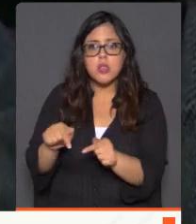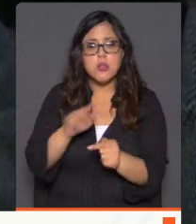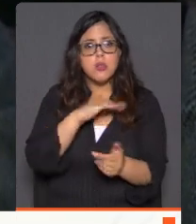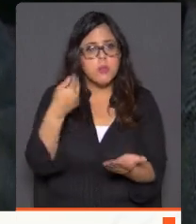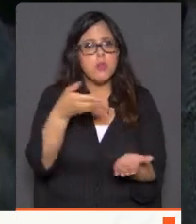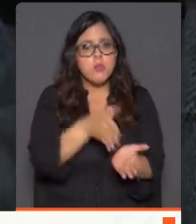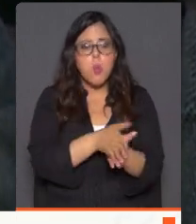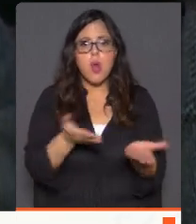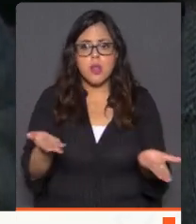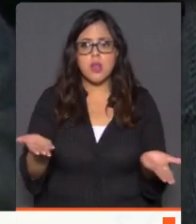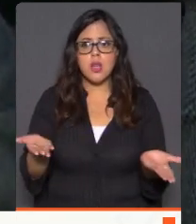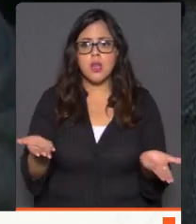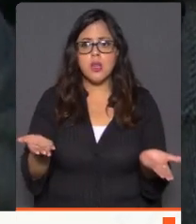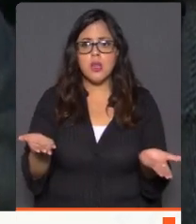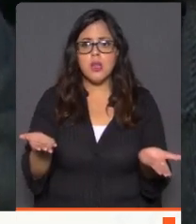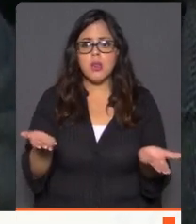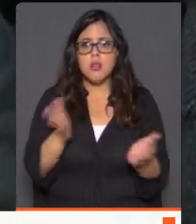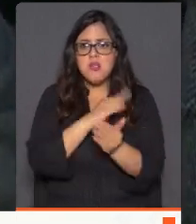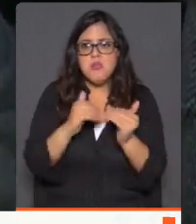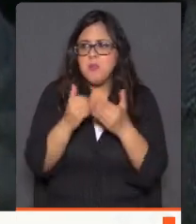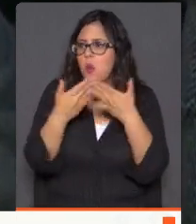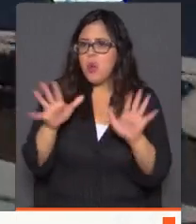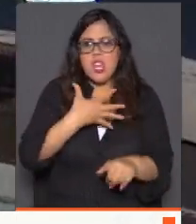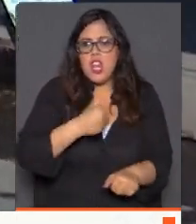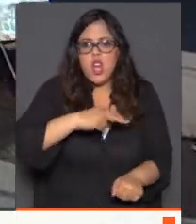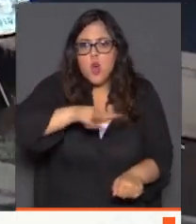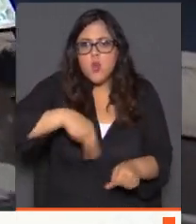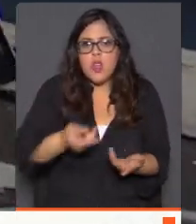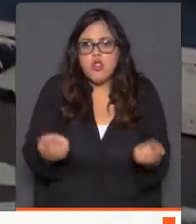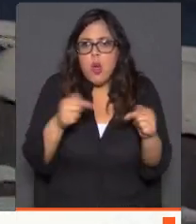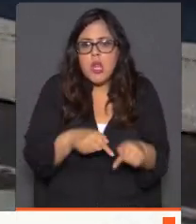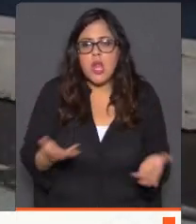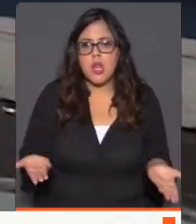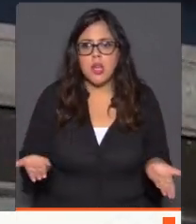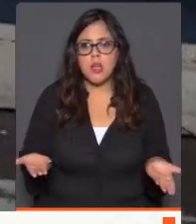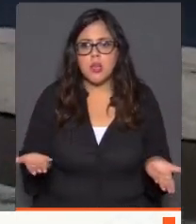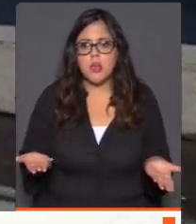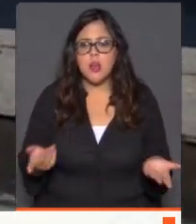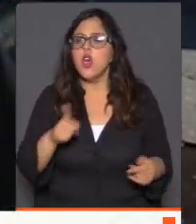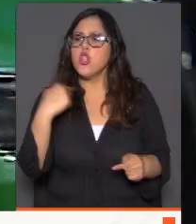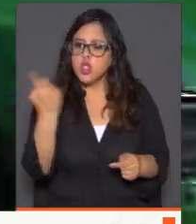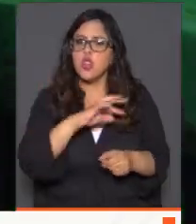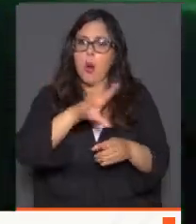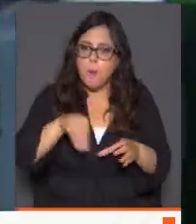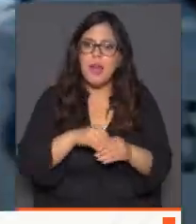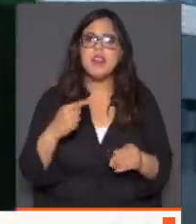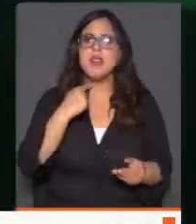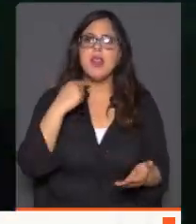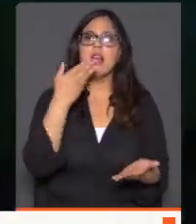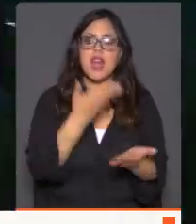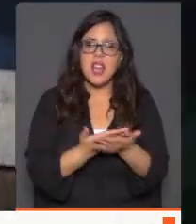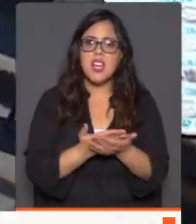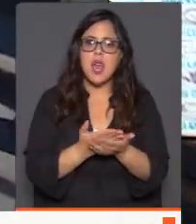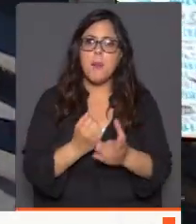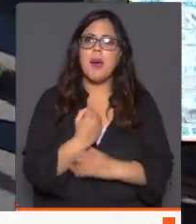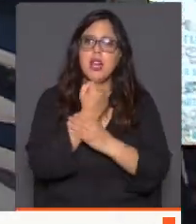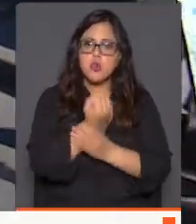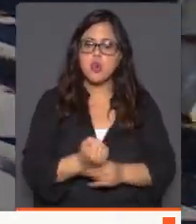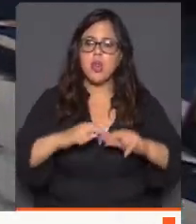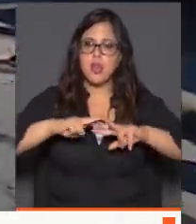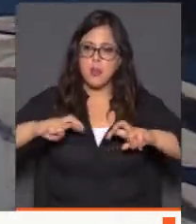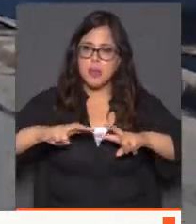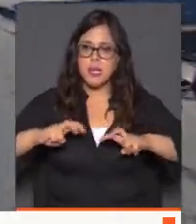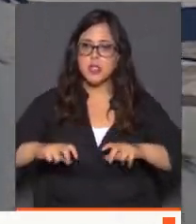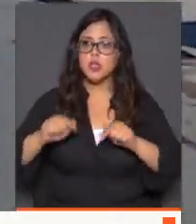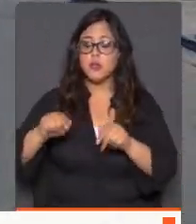como pudo haber sido la de cualquiera de nuestros hijos Si hubiera estado acá vamos a también ser parte de las querellas para contribuir a la investigación en